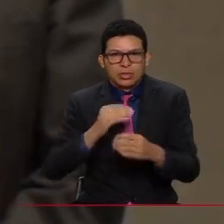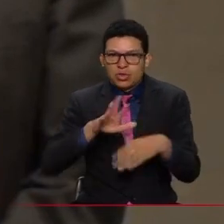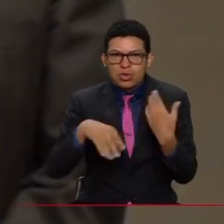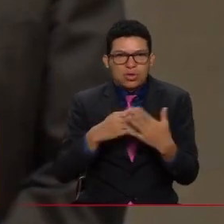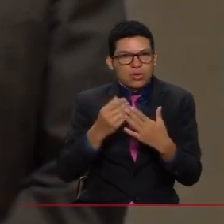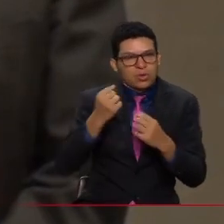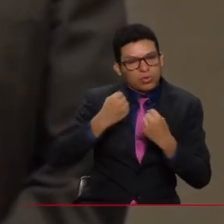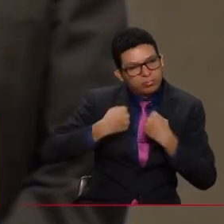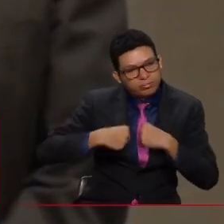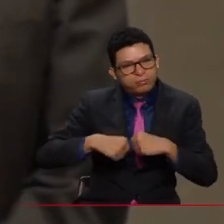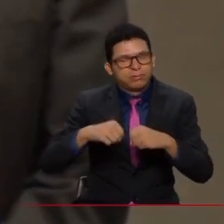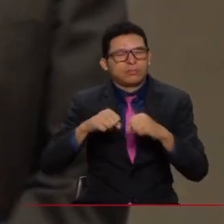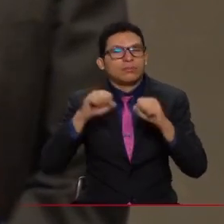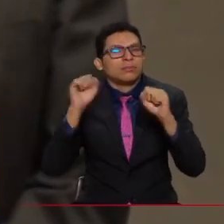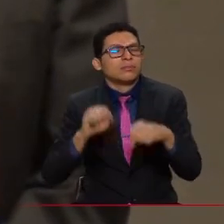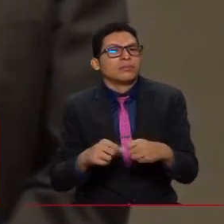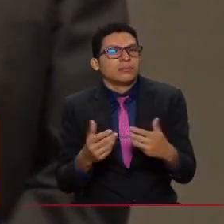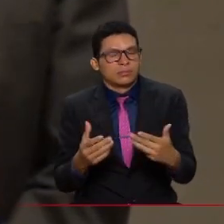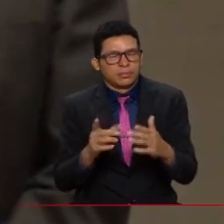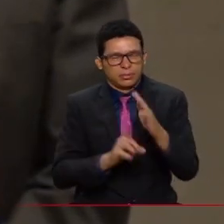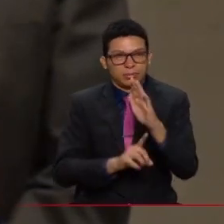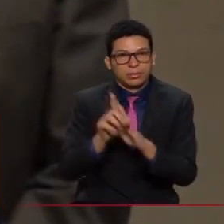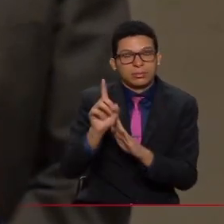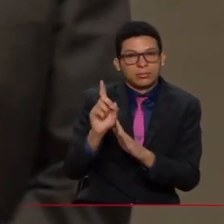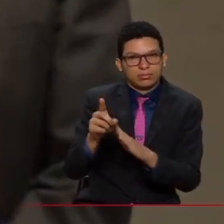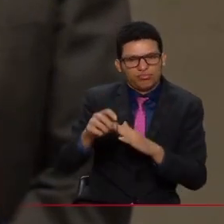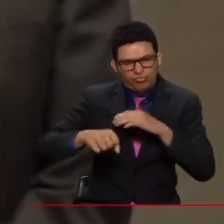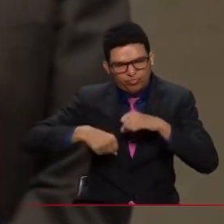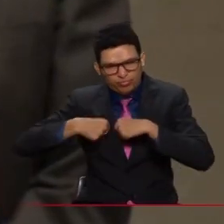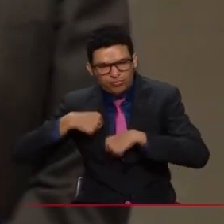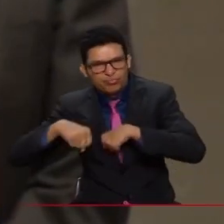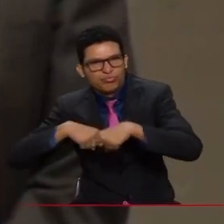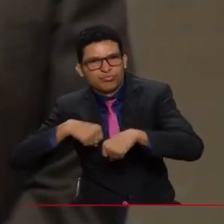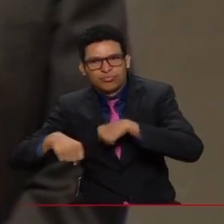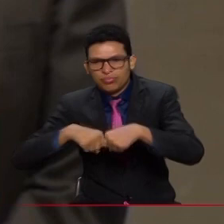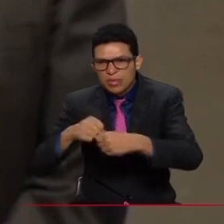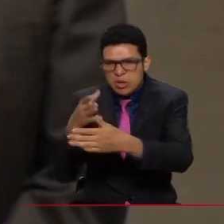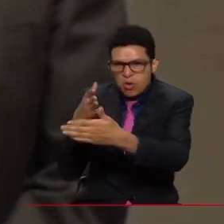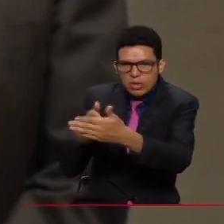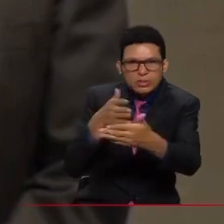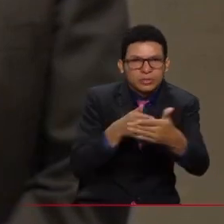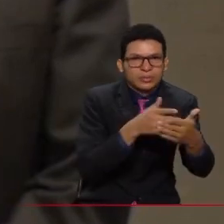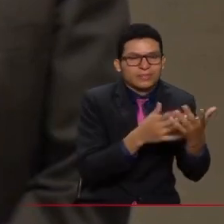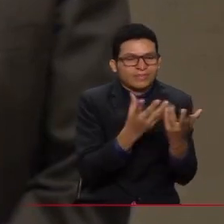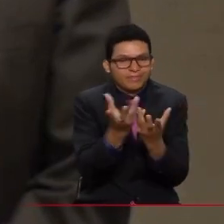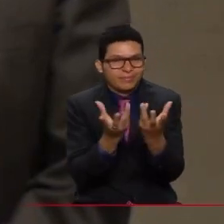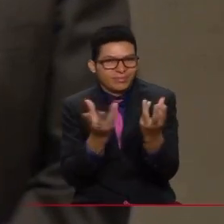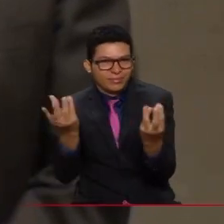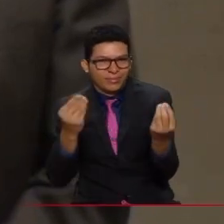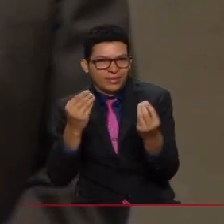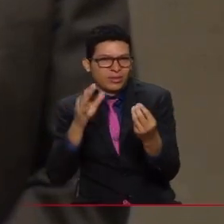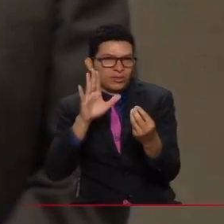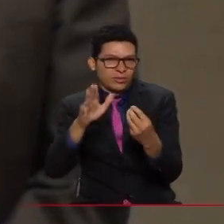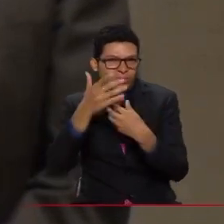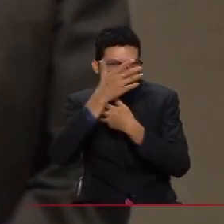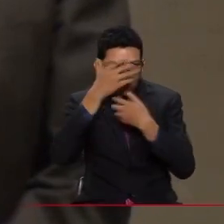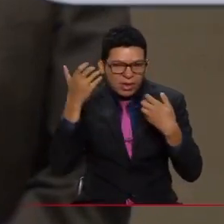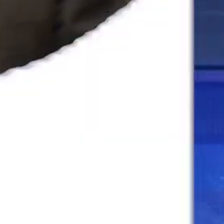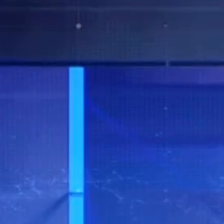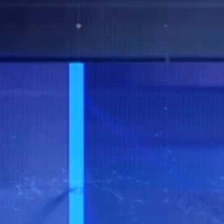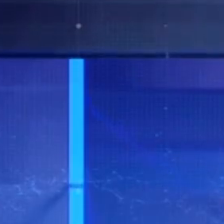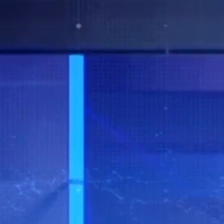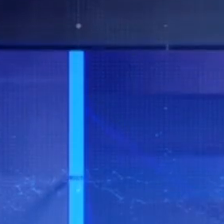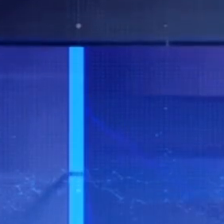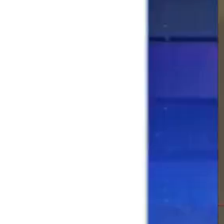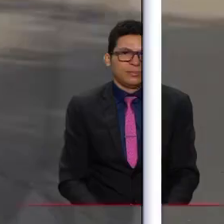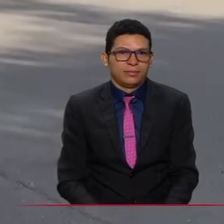esfuerzos para poder desarrollar operaciones ofensivas contra todas estas estructuras que han abandonado la mesa de